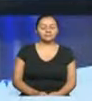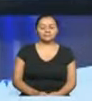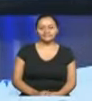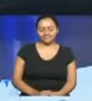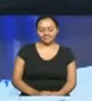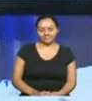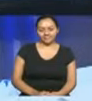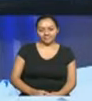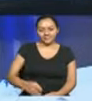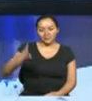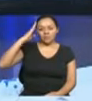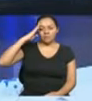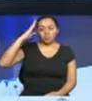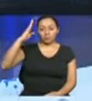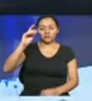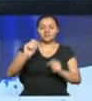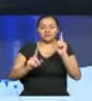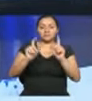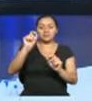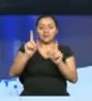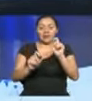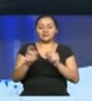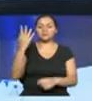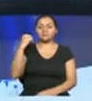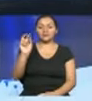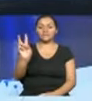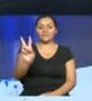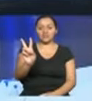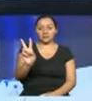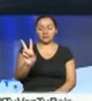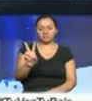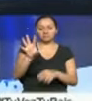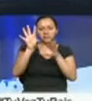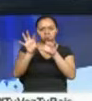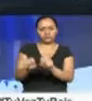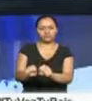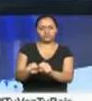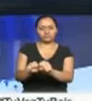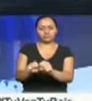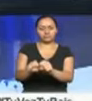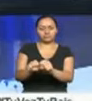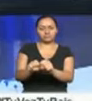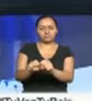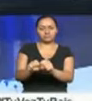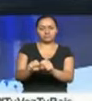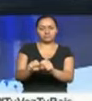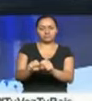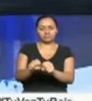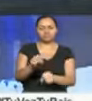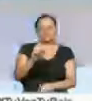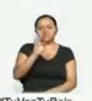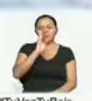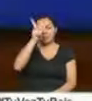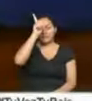La policía de Milán abatió el viernes al presunto autor del atentado de un atentado en Berlín.